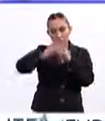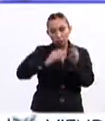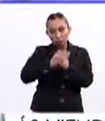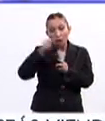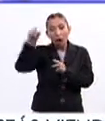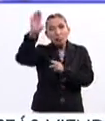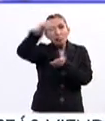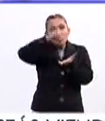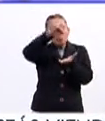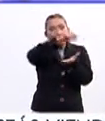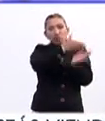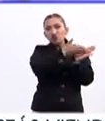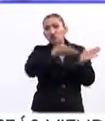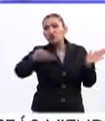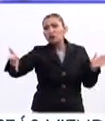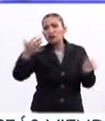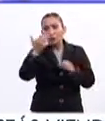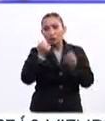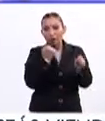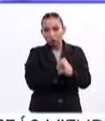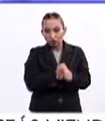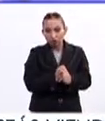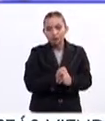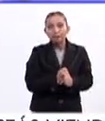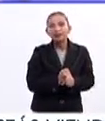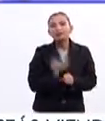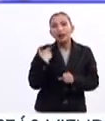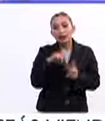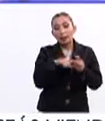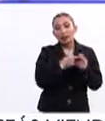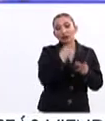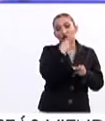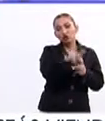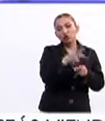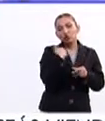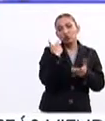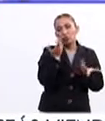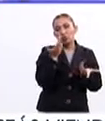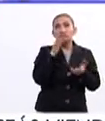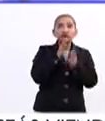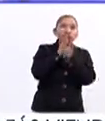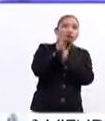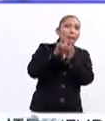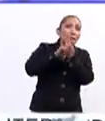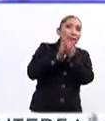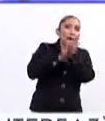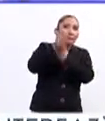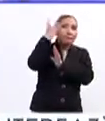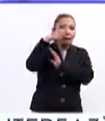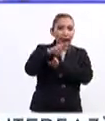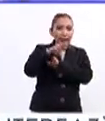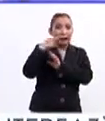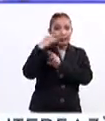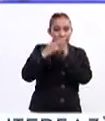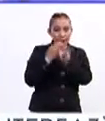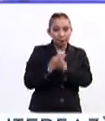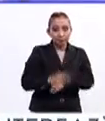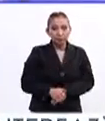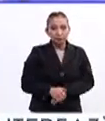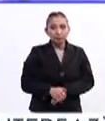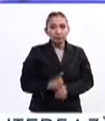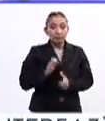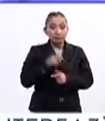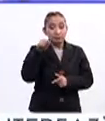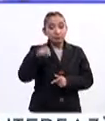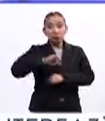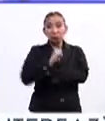mundo, pues ha recopilado a lo largo de más de 50 años desde el inicio de la carrera espacial en el mundo, y pues que